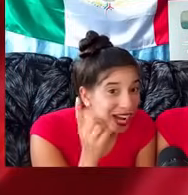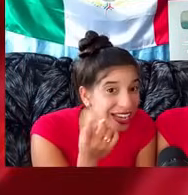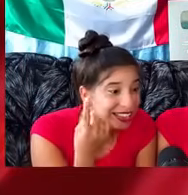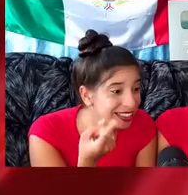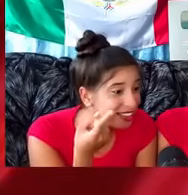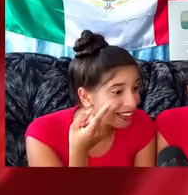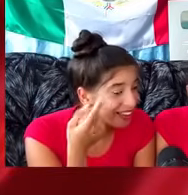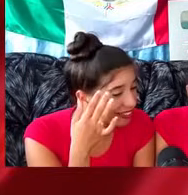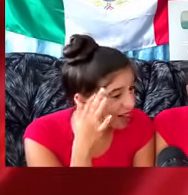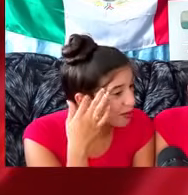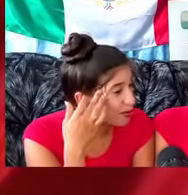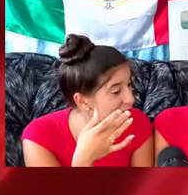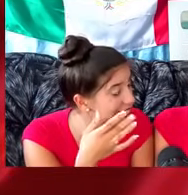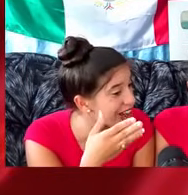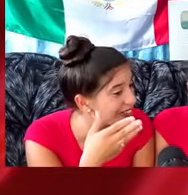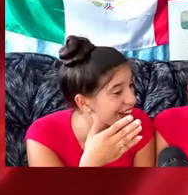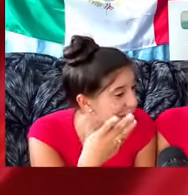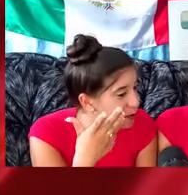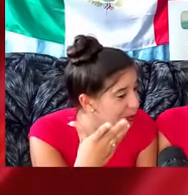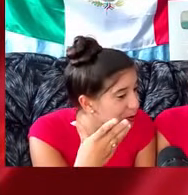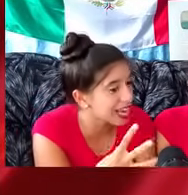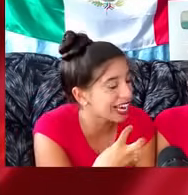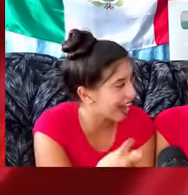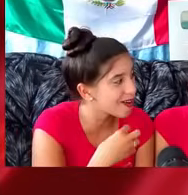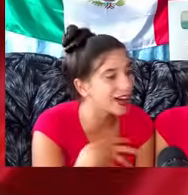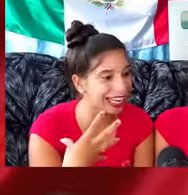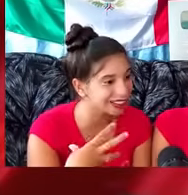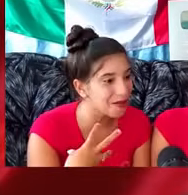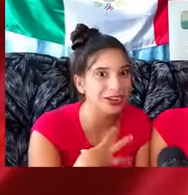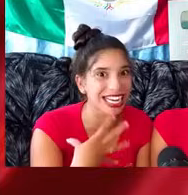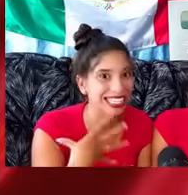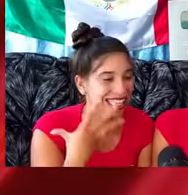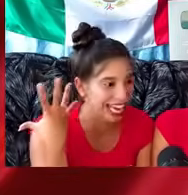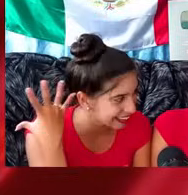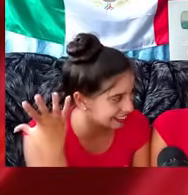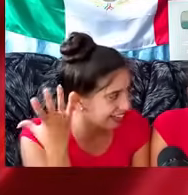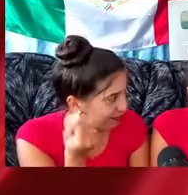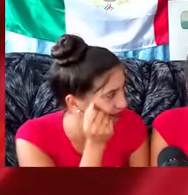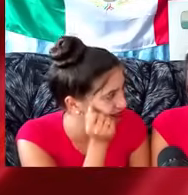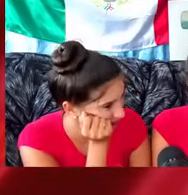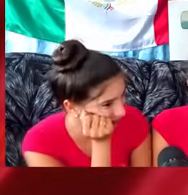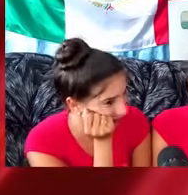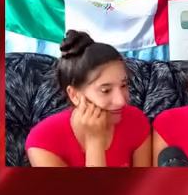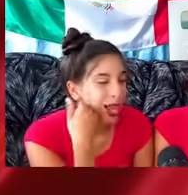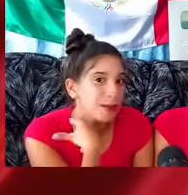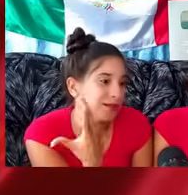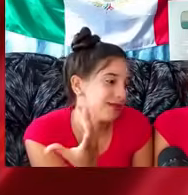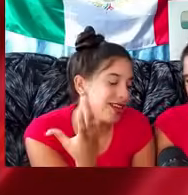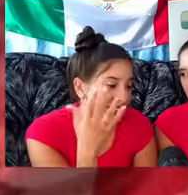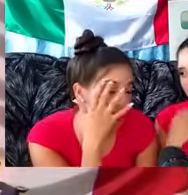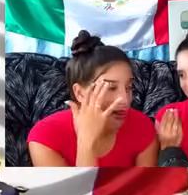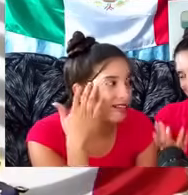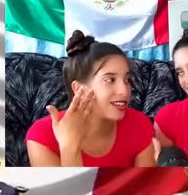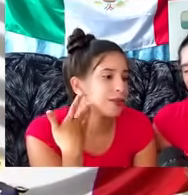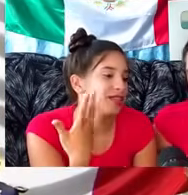Oye, presidenta, primera vez en la vida que el pueblo mexicano grita presidenta. Así mismo. Siempre ha